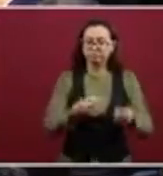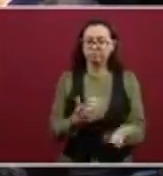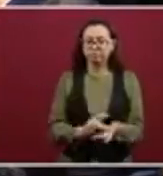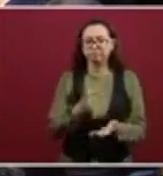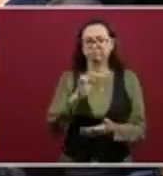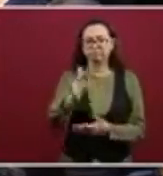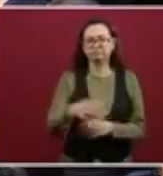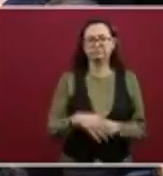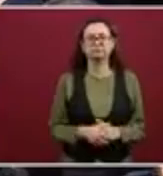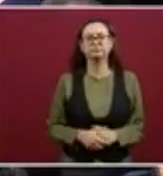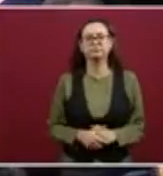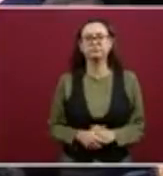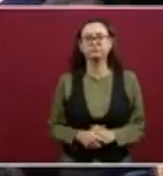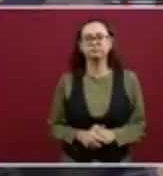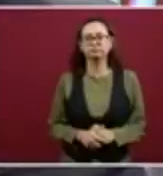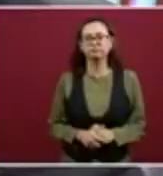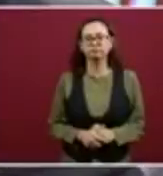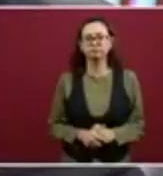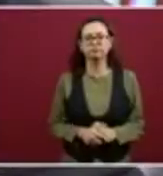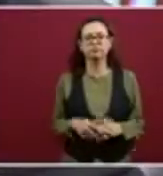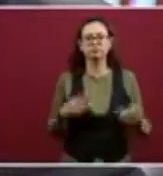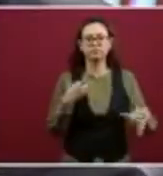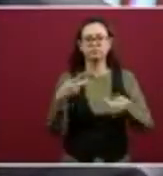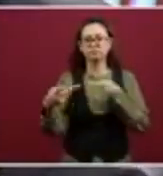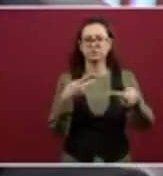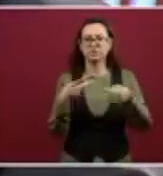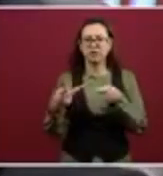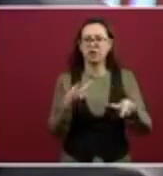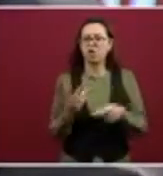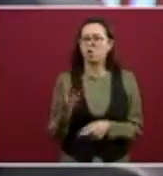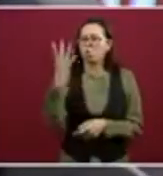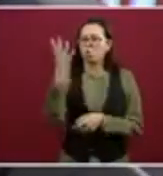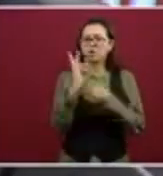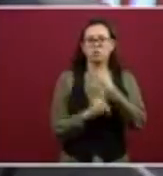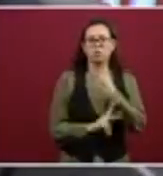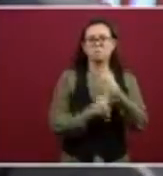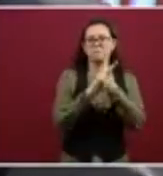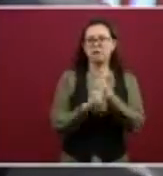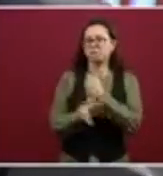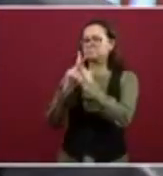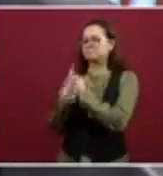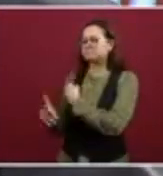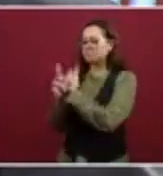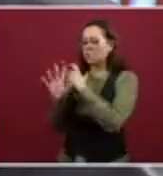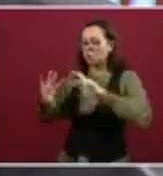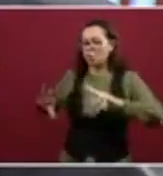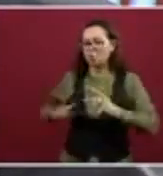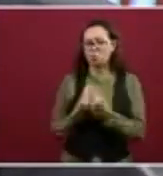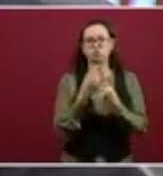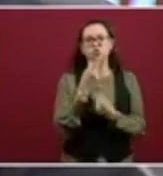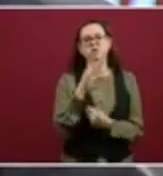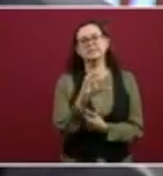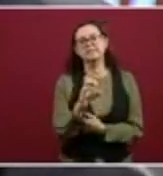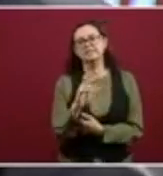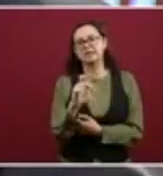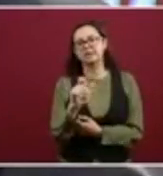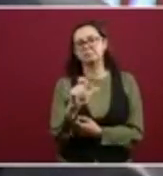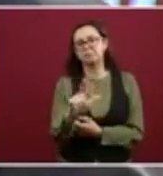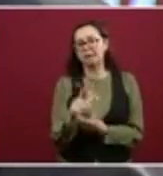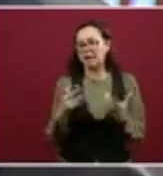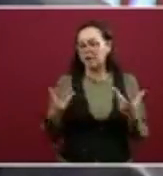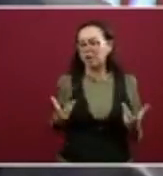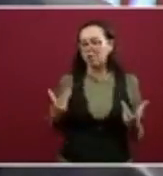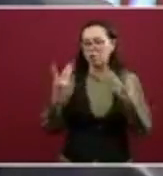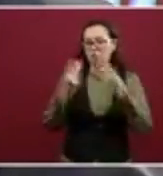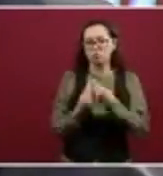Es un plan que se ha conformado con los cuatro países participando junto con CEPAL. Entonces, implica ya un compromiso para